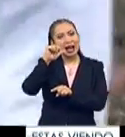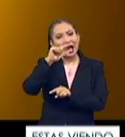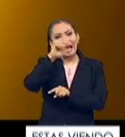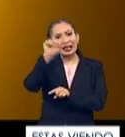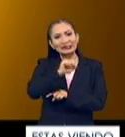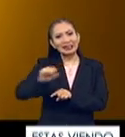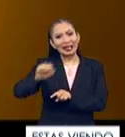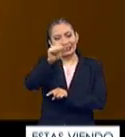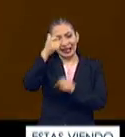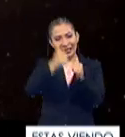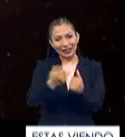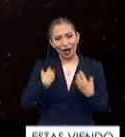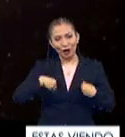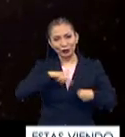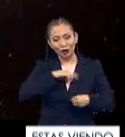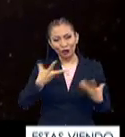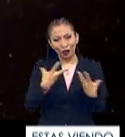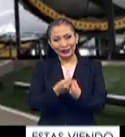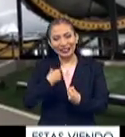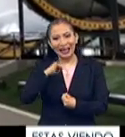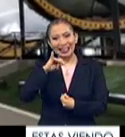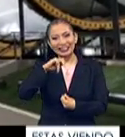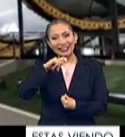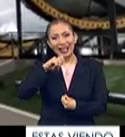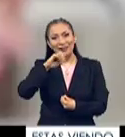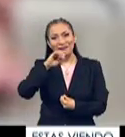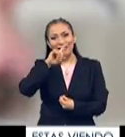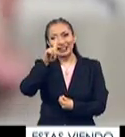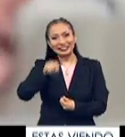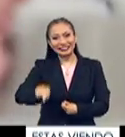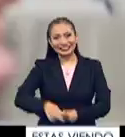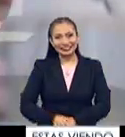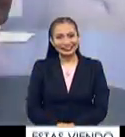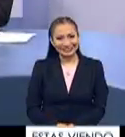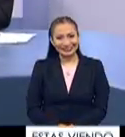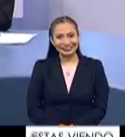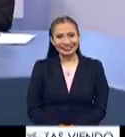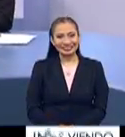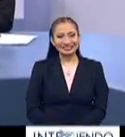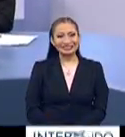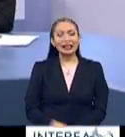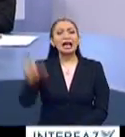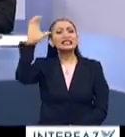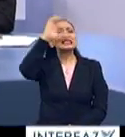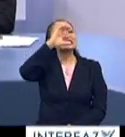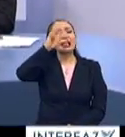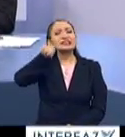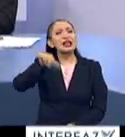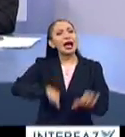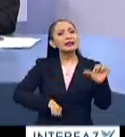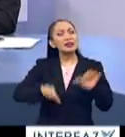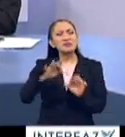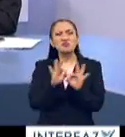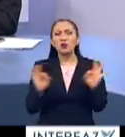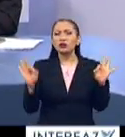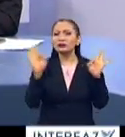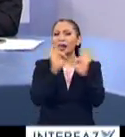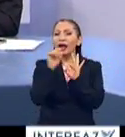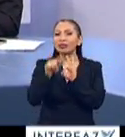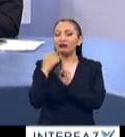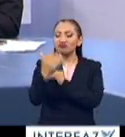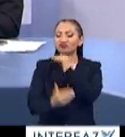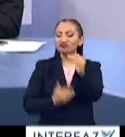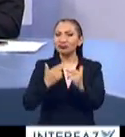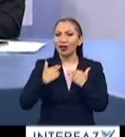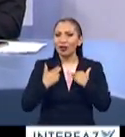Salle. Quédate con nosotros, estás en Interfaz. La ciencia es una actividad fundamental en la